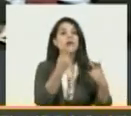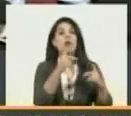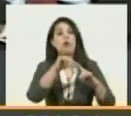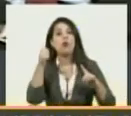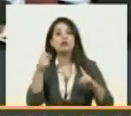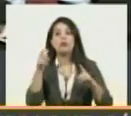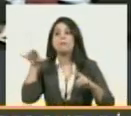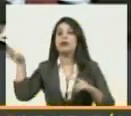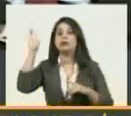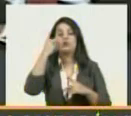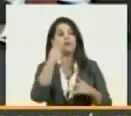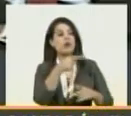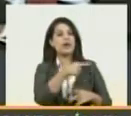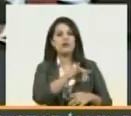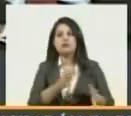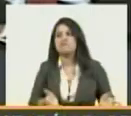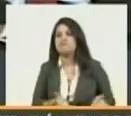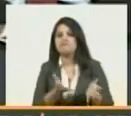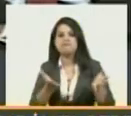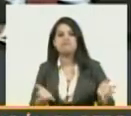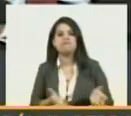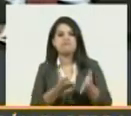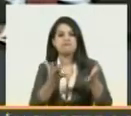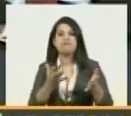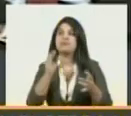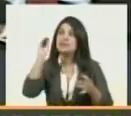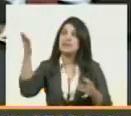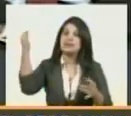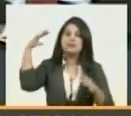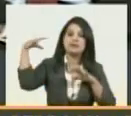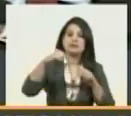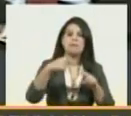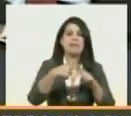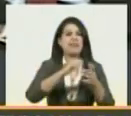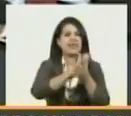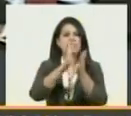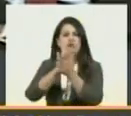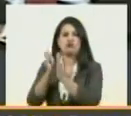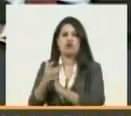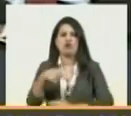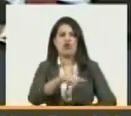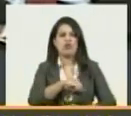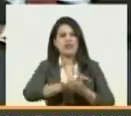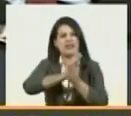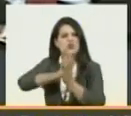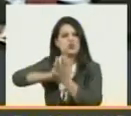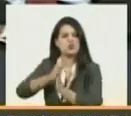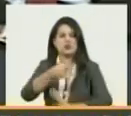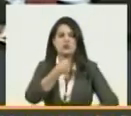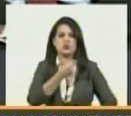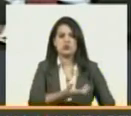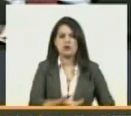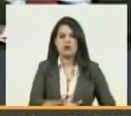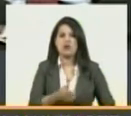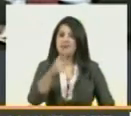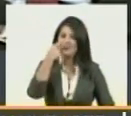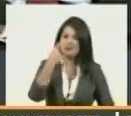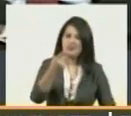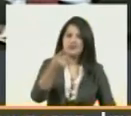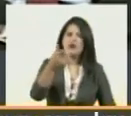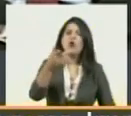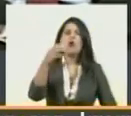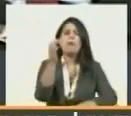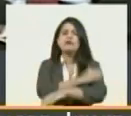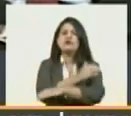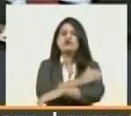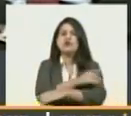otros países, alientan la intervención y la destrucción. Si no, pregúntenle el papel que ha jugado la